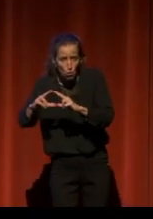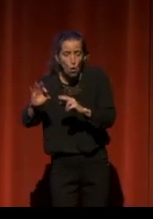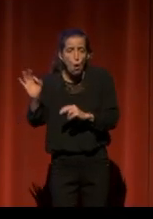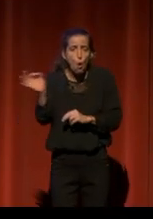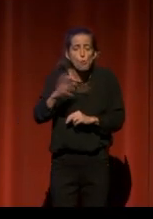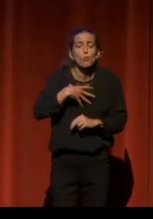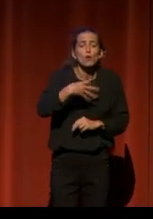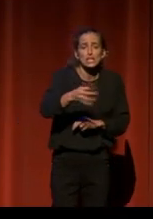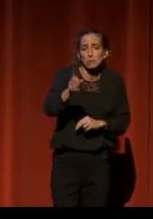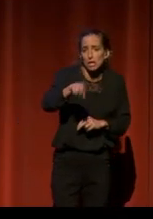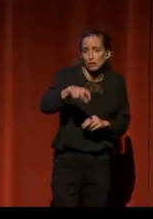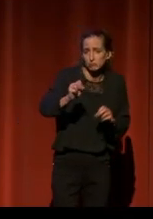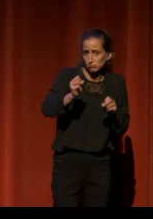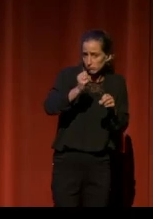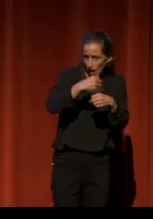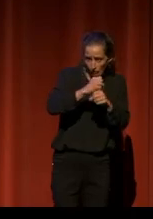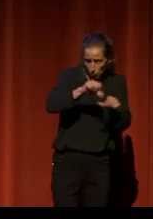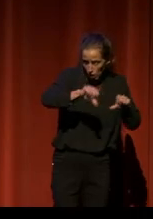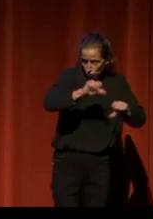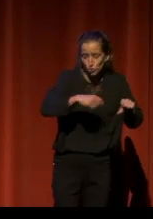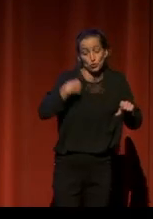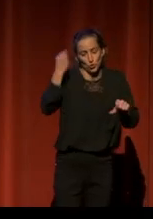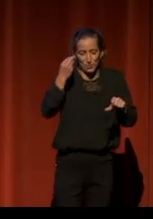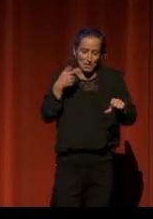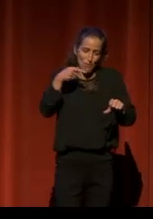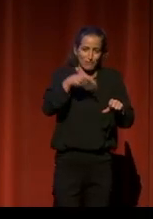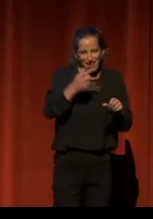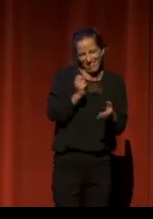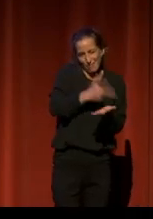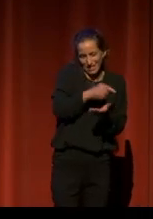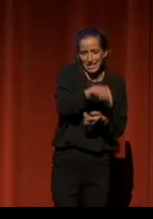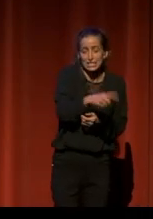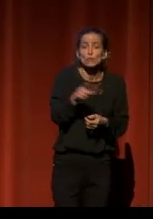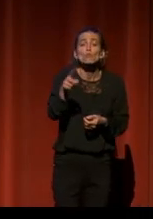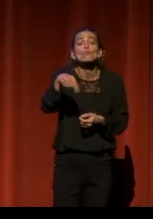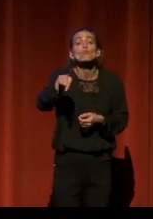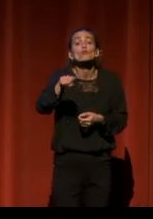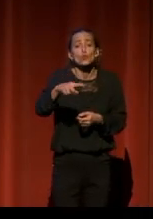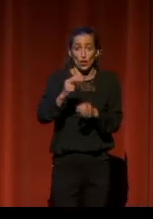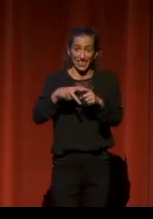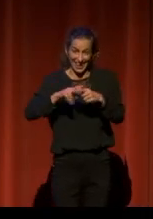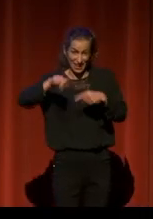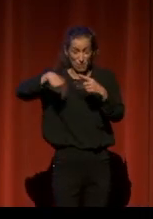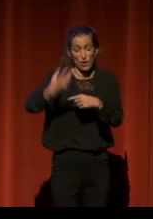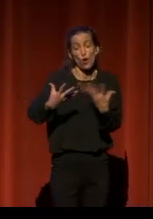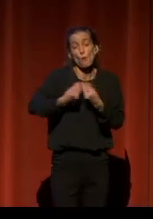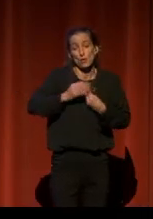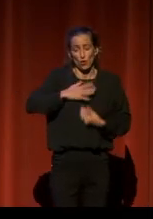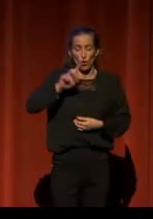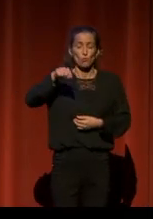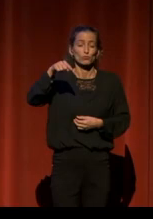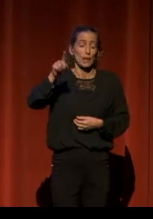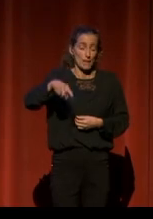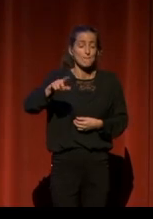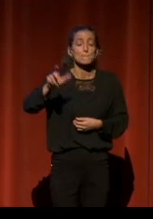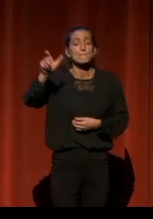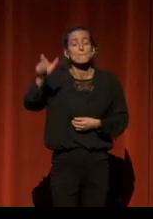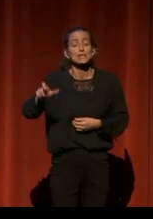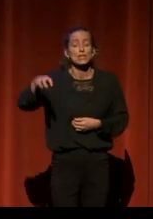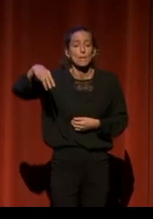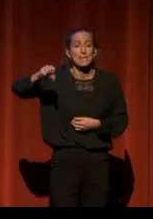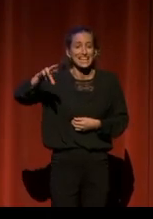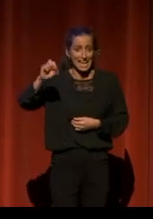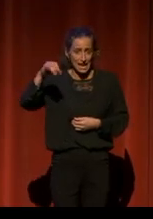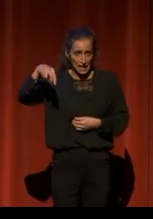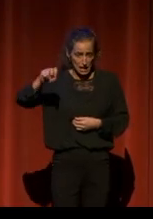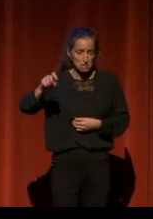laboratorios no Y nosotros apostamos por laboratorios tenéis por ahí también un taller muy interesante con Diego y con Mariana no en este sentido no nosotros evidentemente